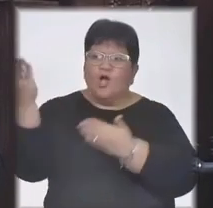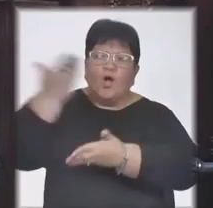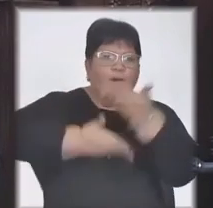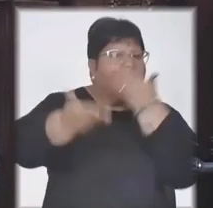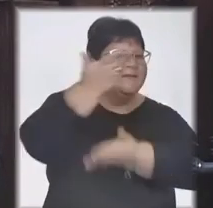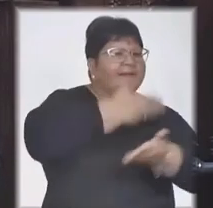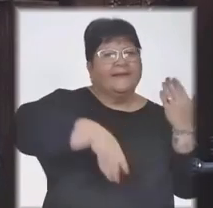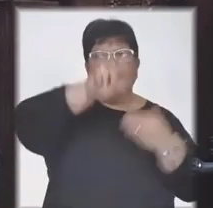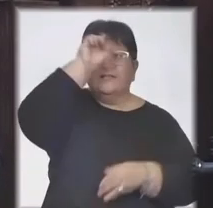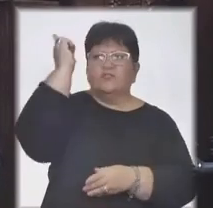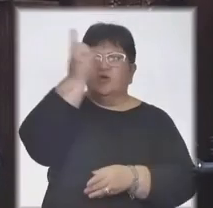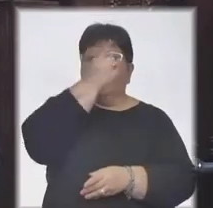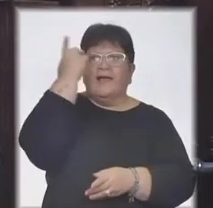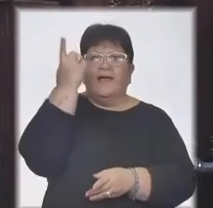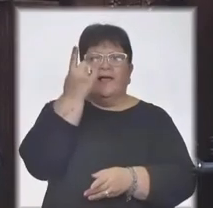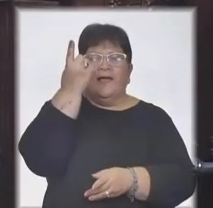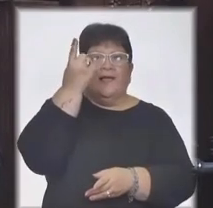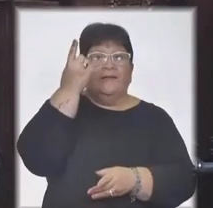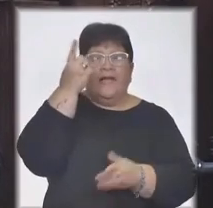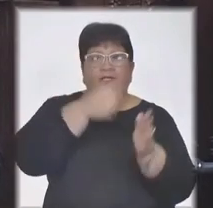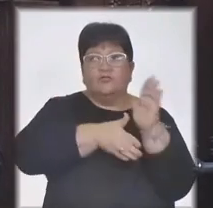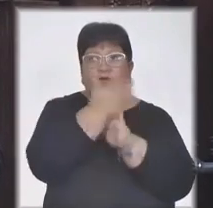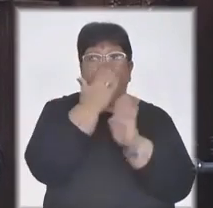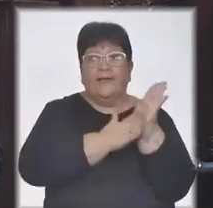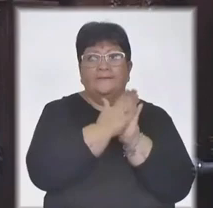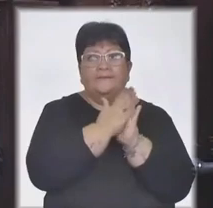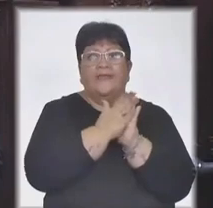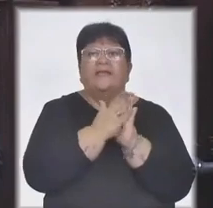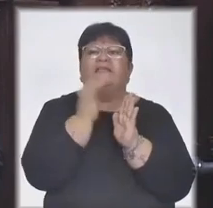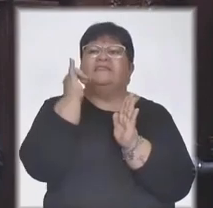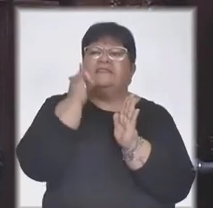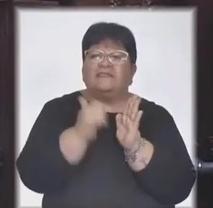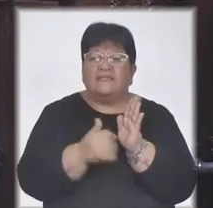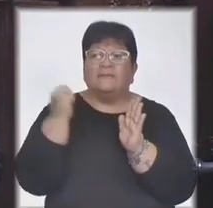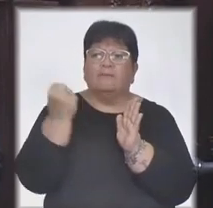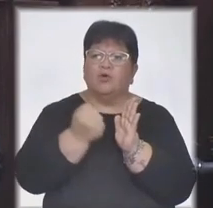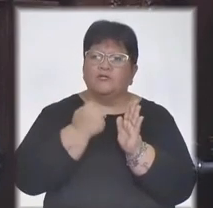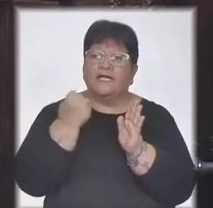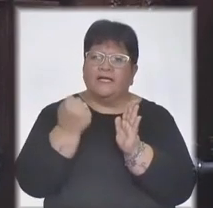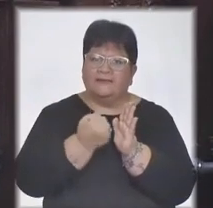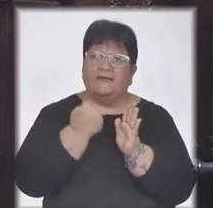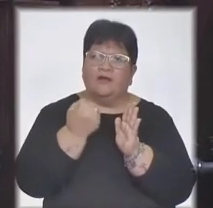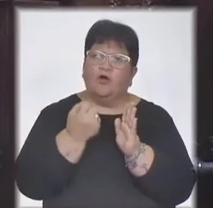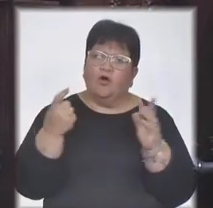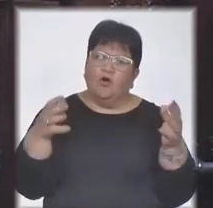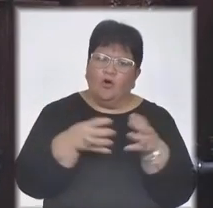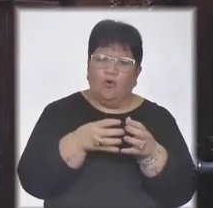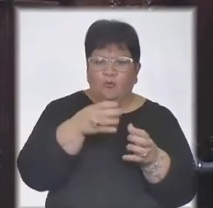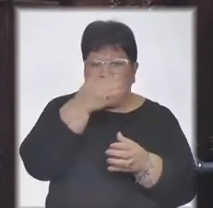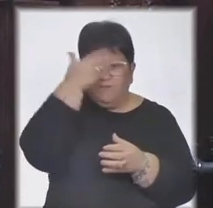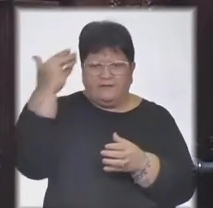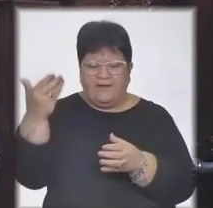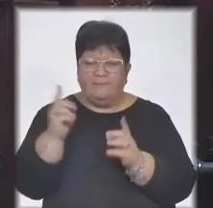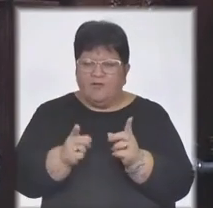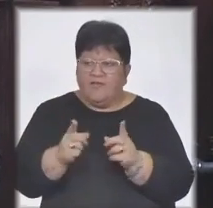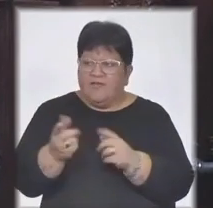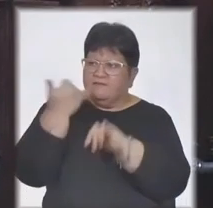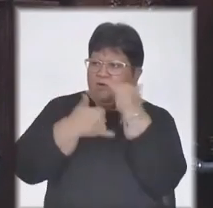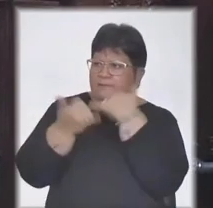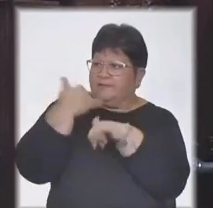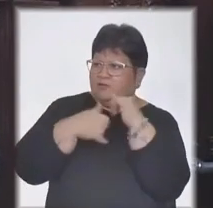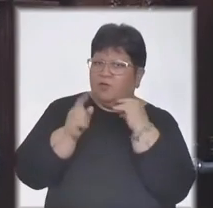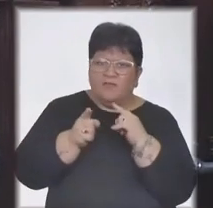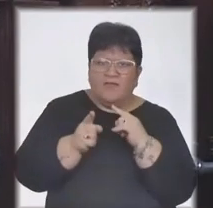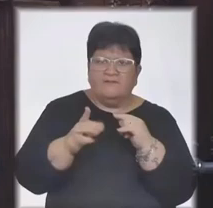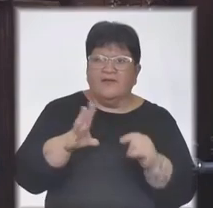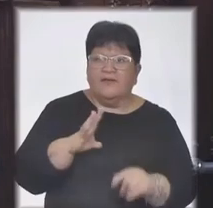esta casa. Tenemos que estar todos informados, la oposición tiene que tener información. Y en ese